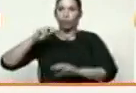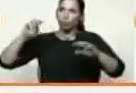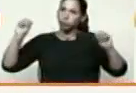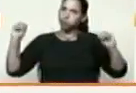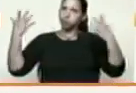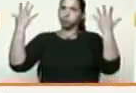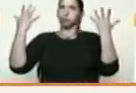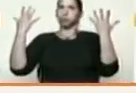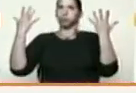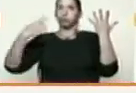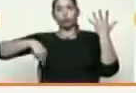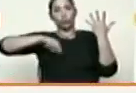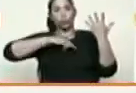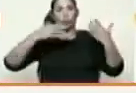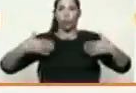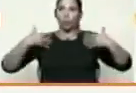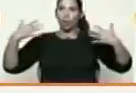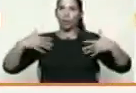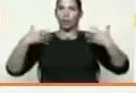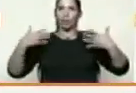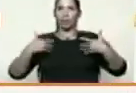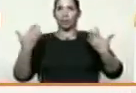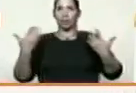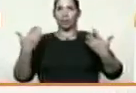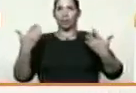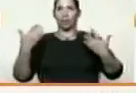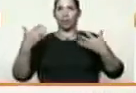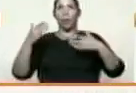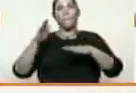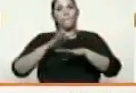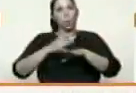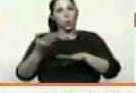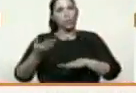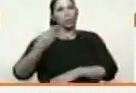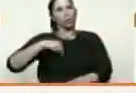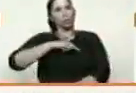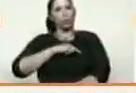Nosotros estamos alegres porque siempre vamos a vencer.